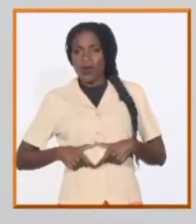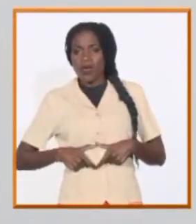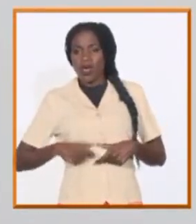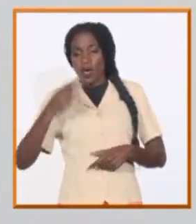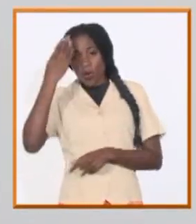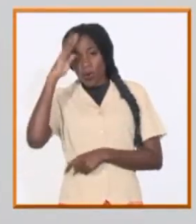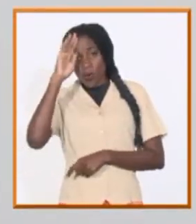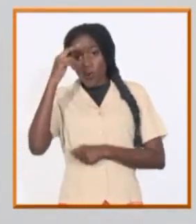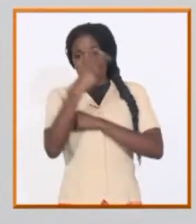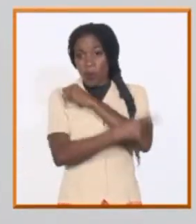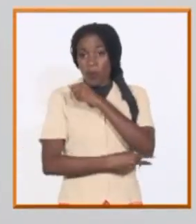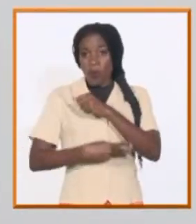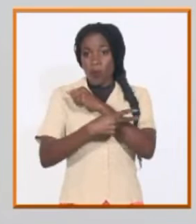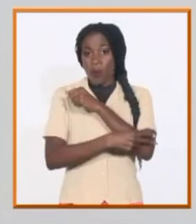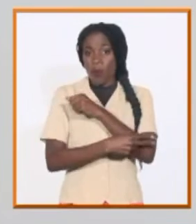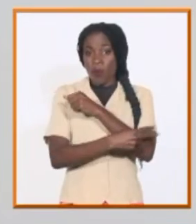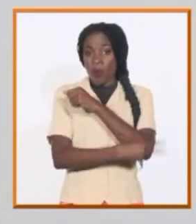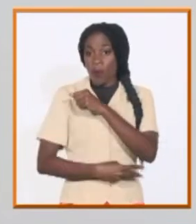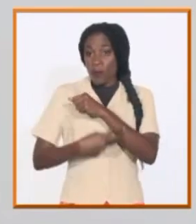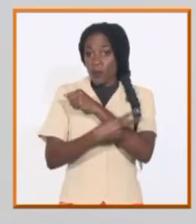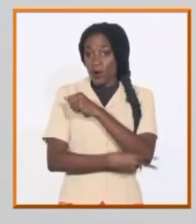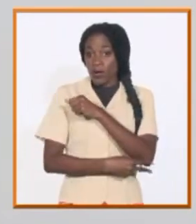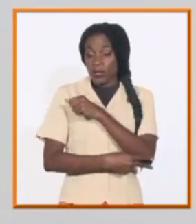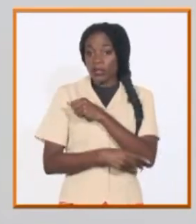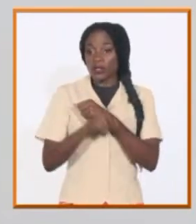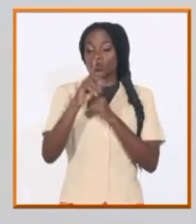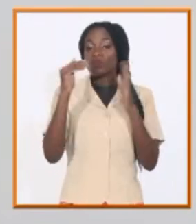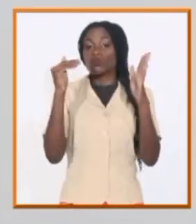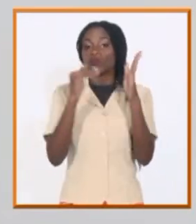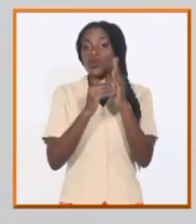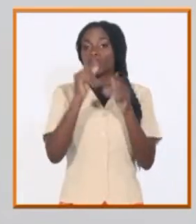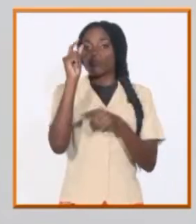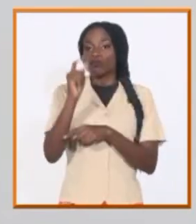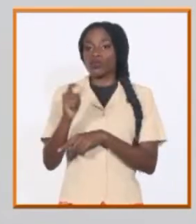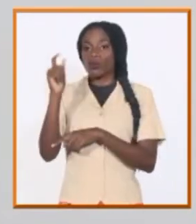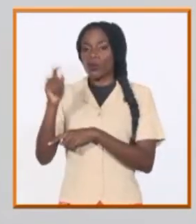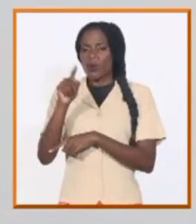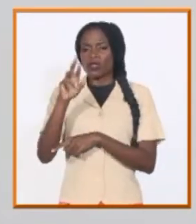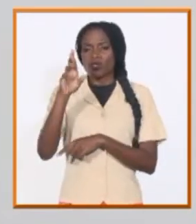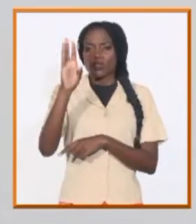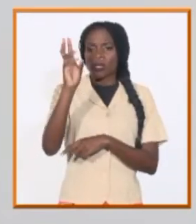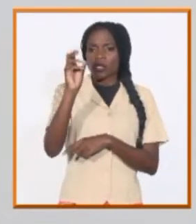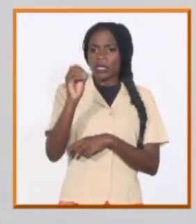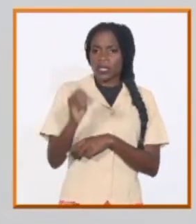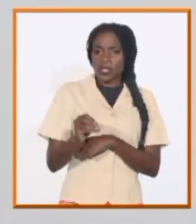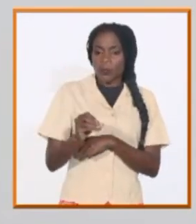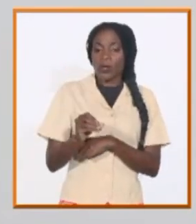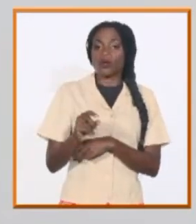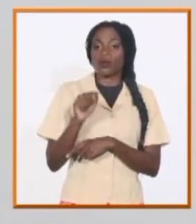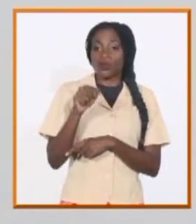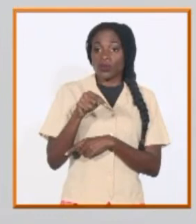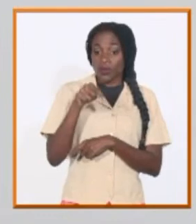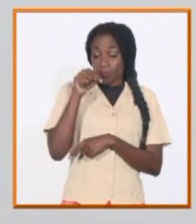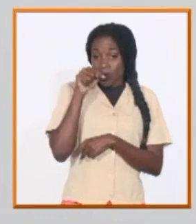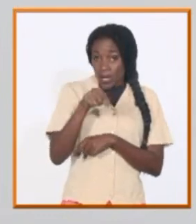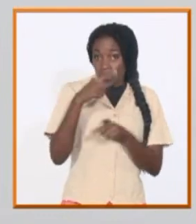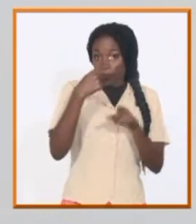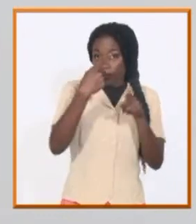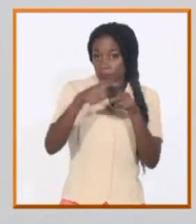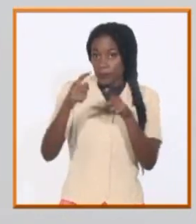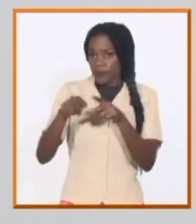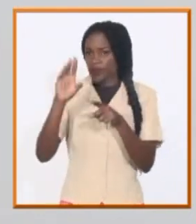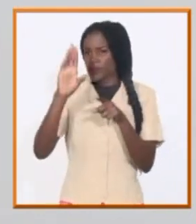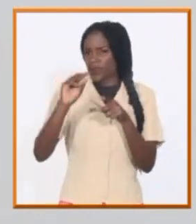era el país que más medallas obtenía por millón de habitantes. Eso sigue siendo pues un resultado sin duda relevante en estas condiciones.